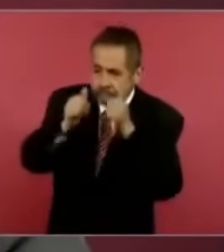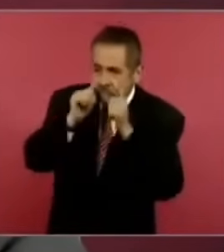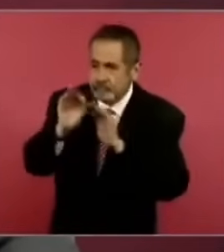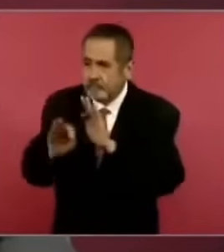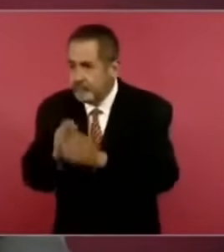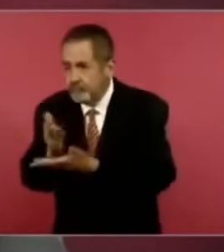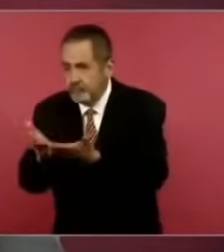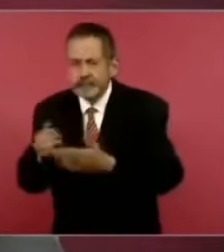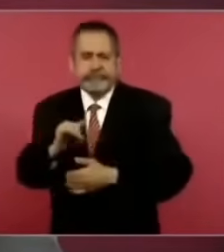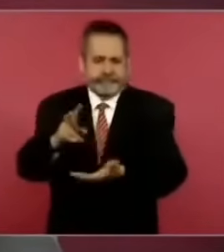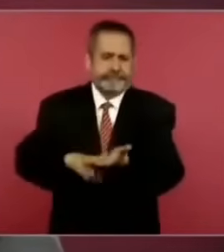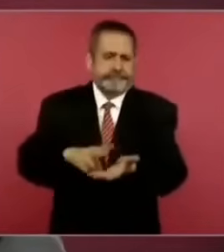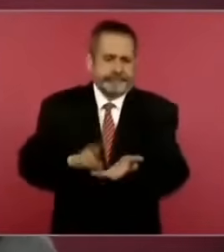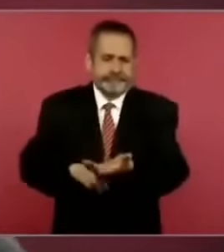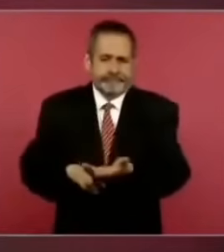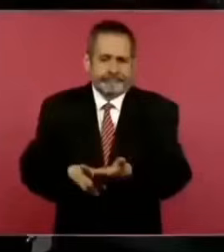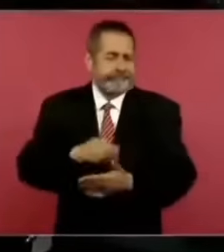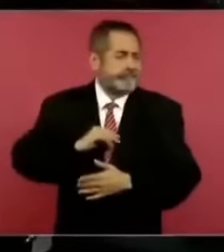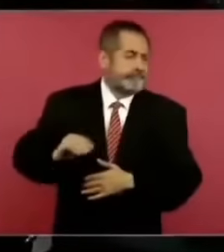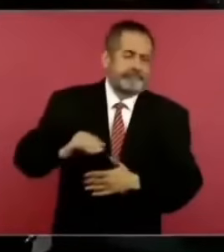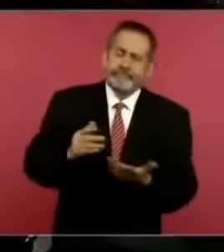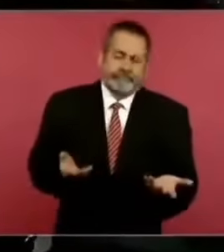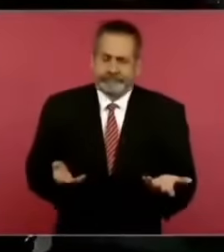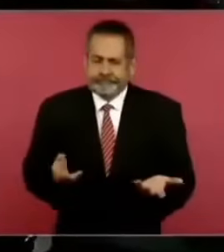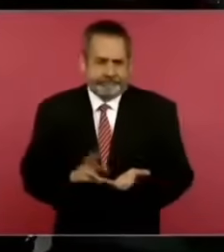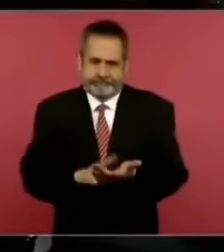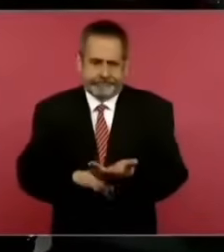Entonces, a veces lo que pasa es, a ver,